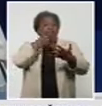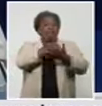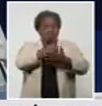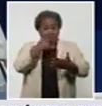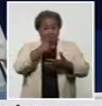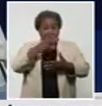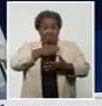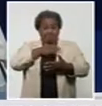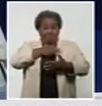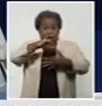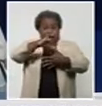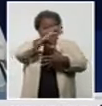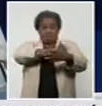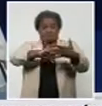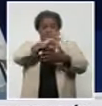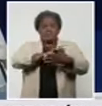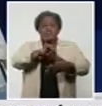región